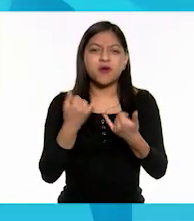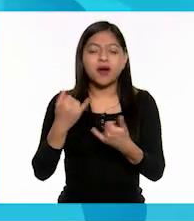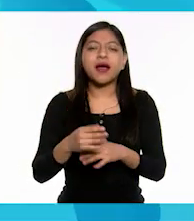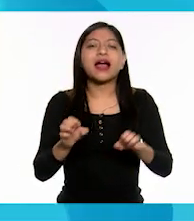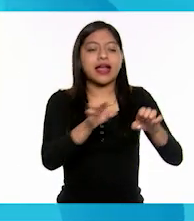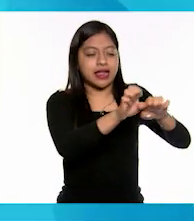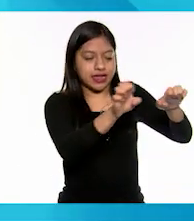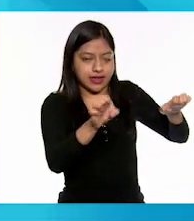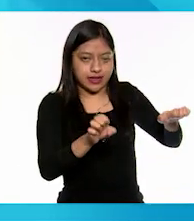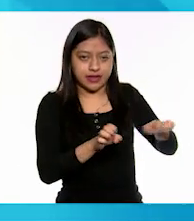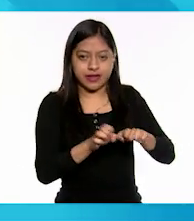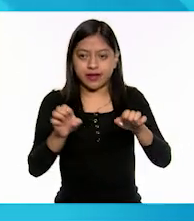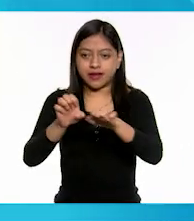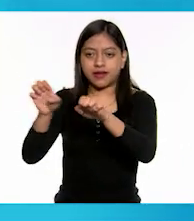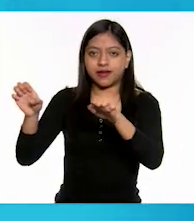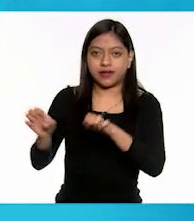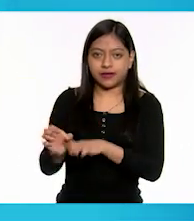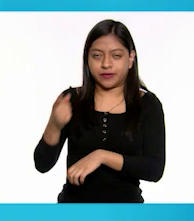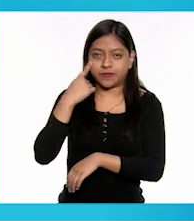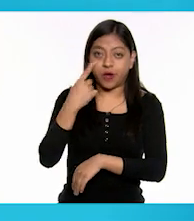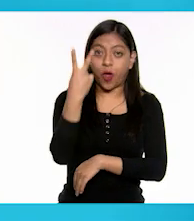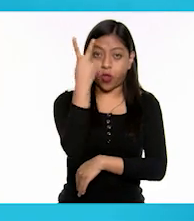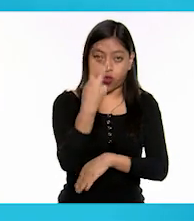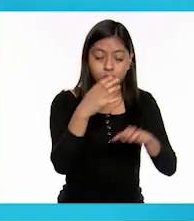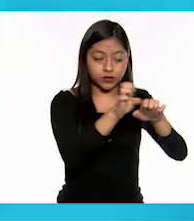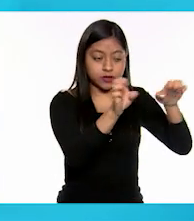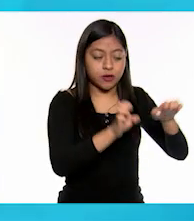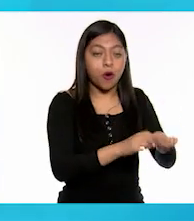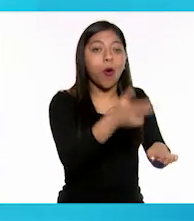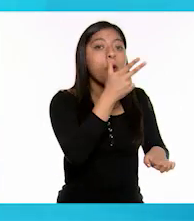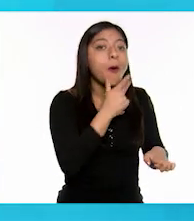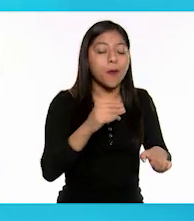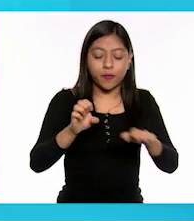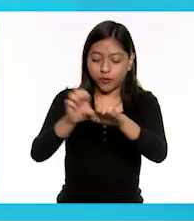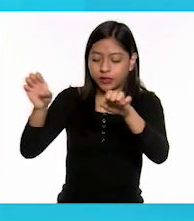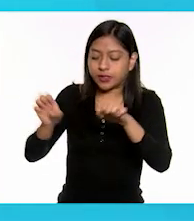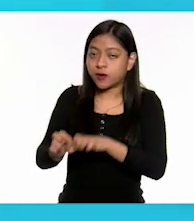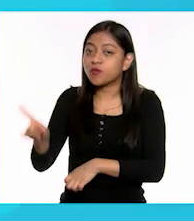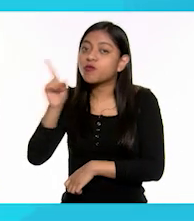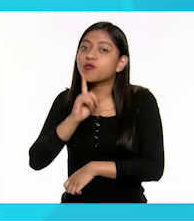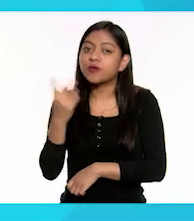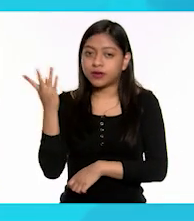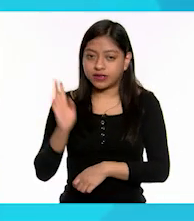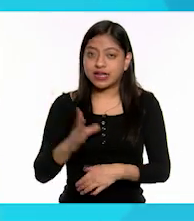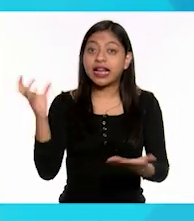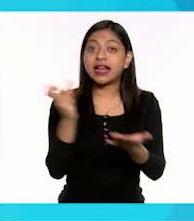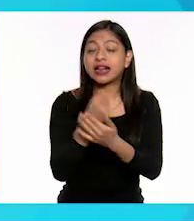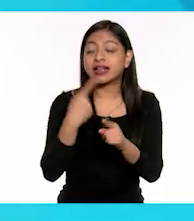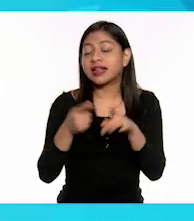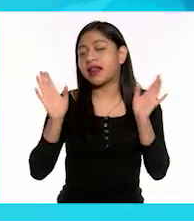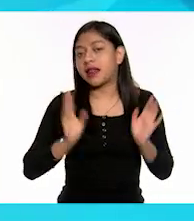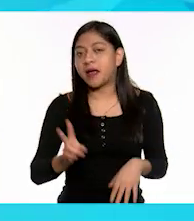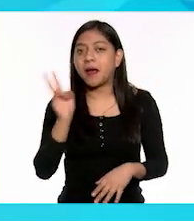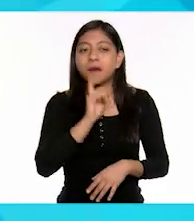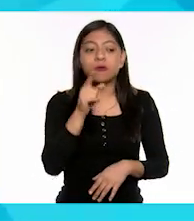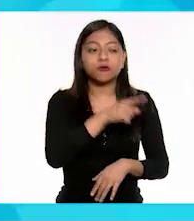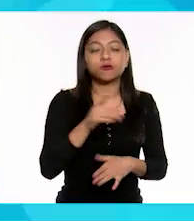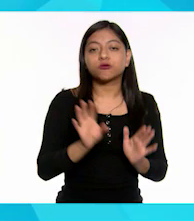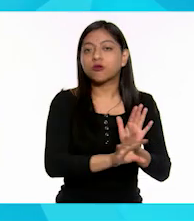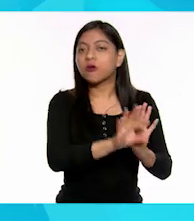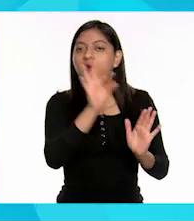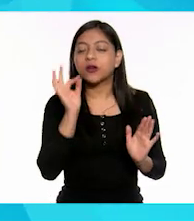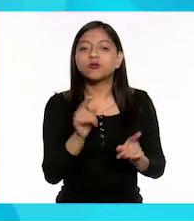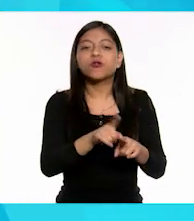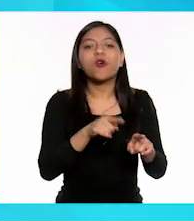equipos vamos a hacer dos equipos de niños y de niñas a ver quién gana cada uno elige su color de maíz más